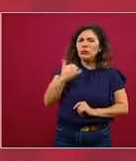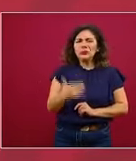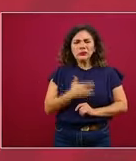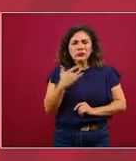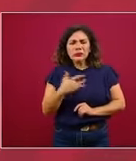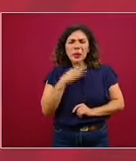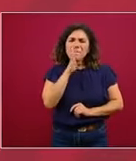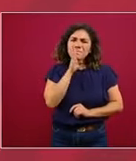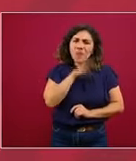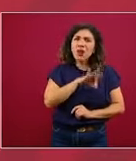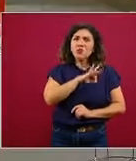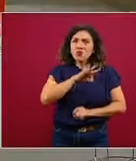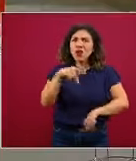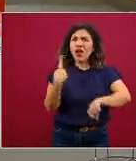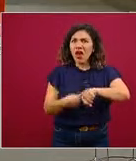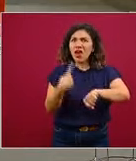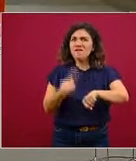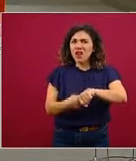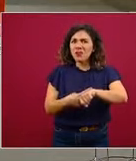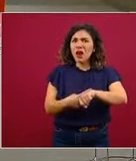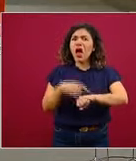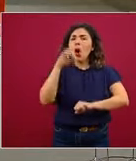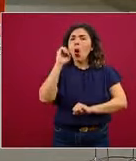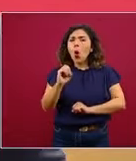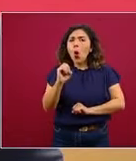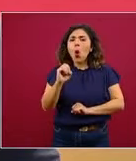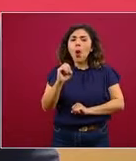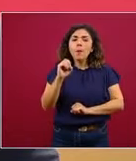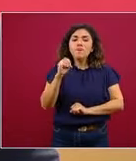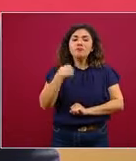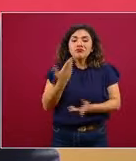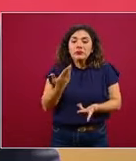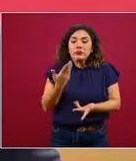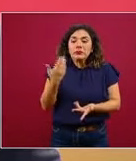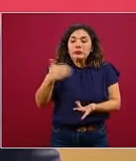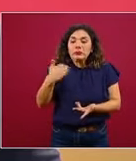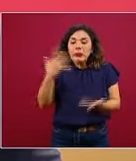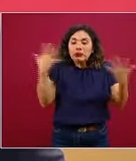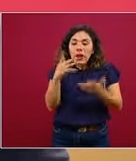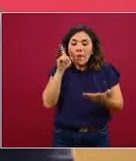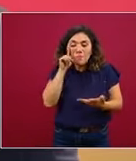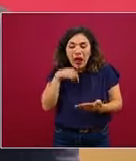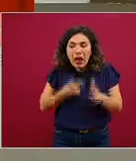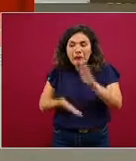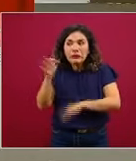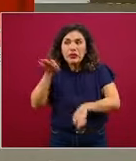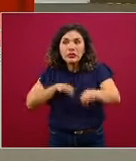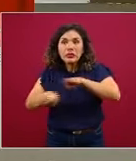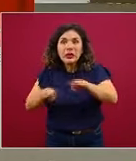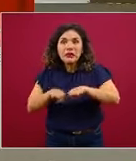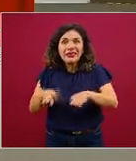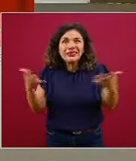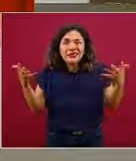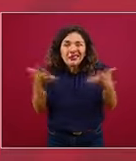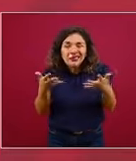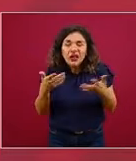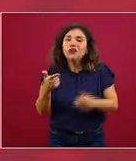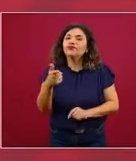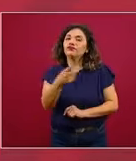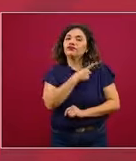signos y síntomas de enfermedad o lo hice un día antes y el día siguiente me tocaba ir a trabajar, pues entonces ya de entrada yo debo de tomar